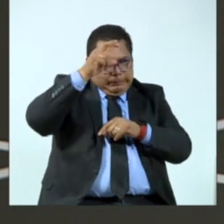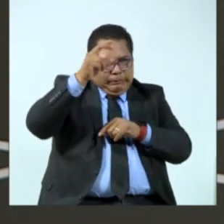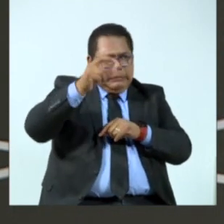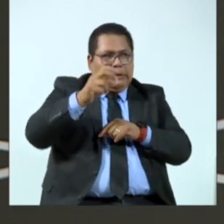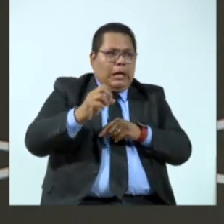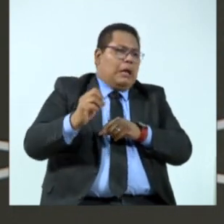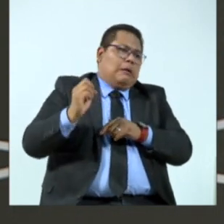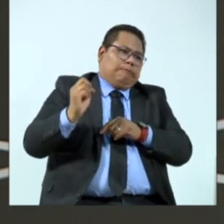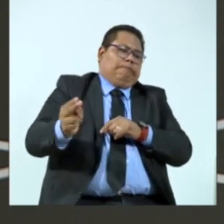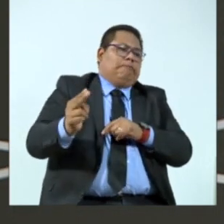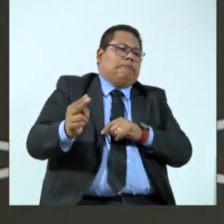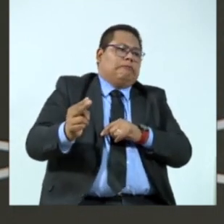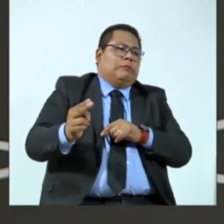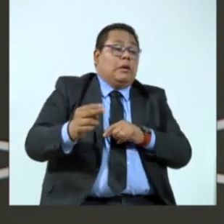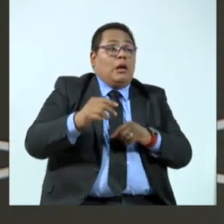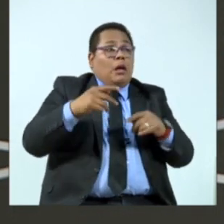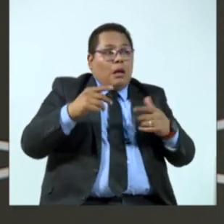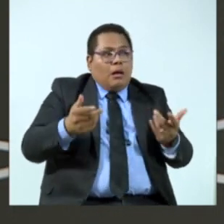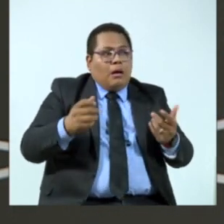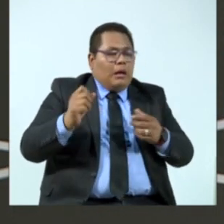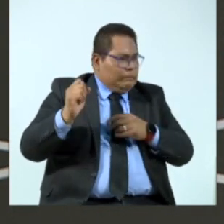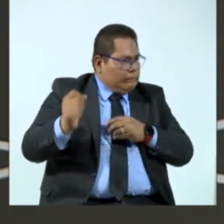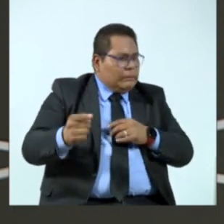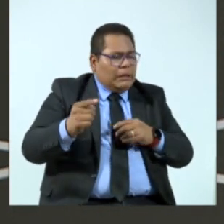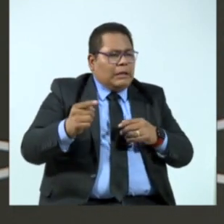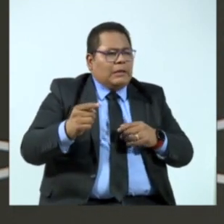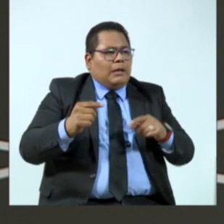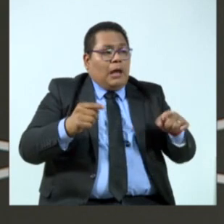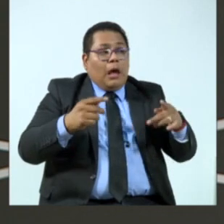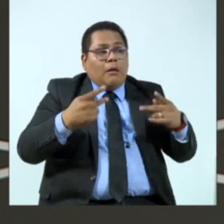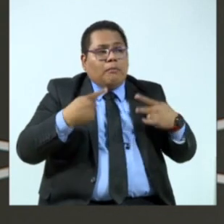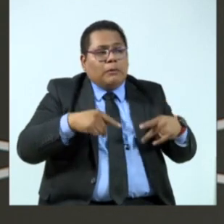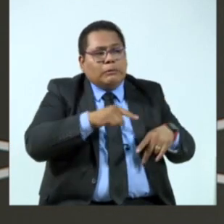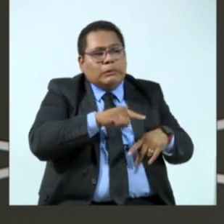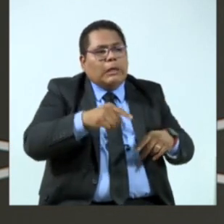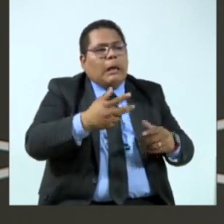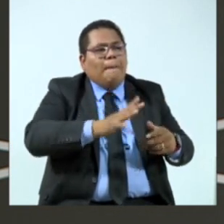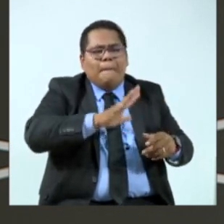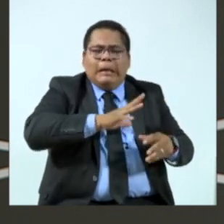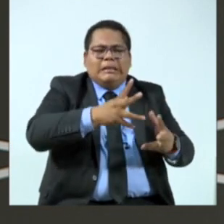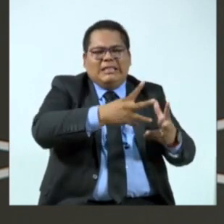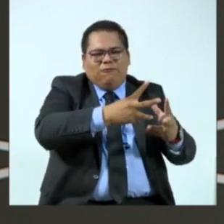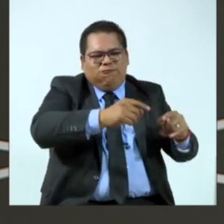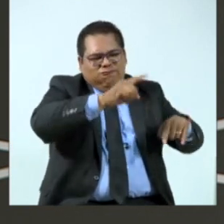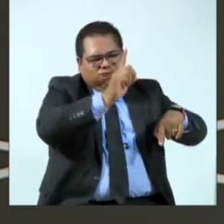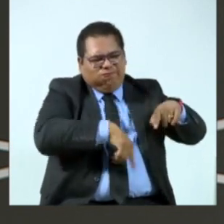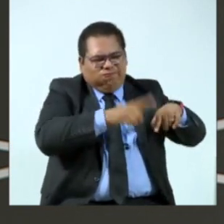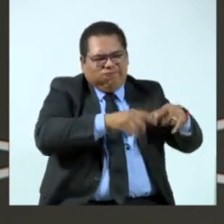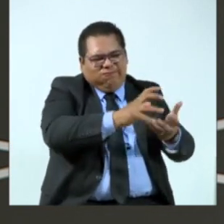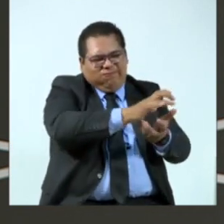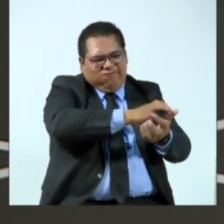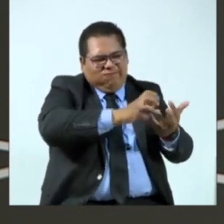prácticamente se destruye con todos los mecanismos de seguridad para evitar que esa pólvora pueda seguir saliendo a la venta verdad Entonces esta se